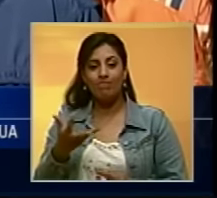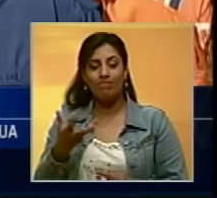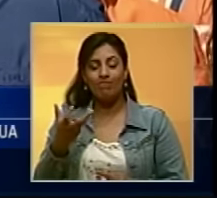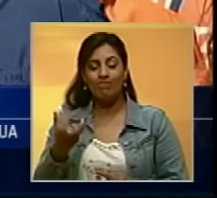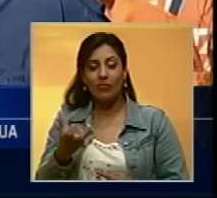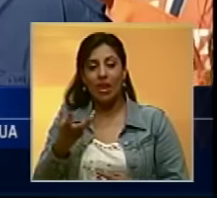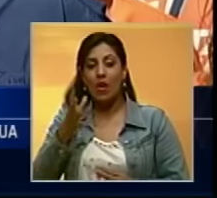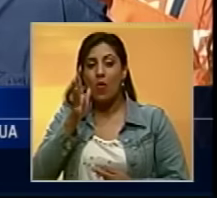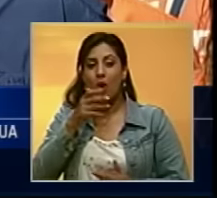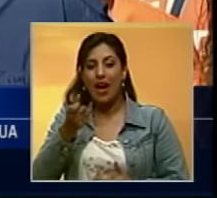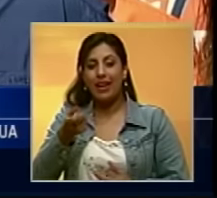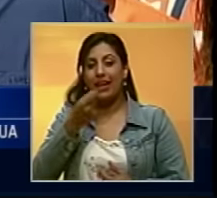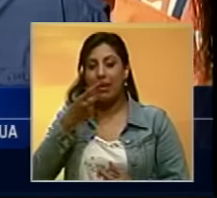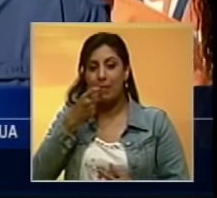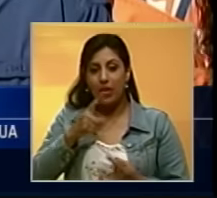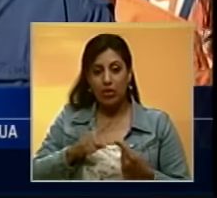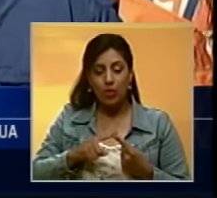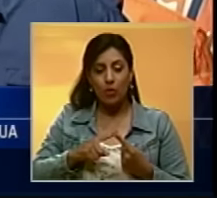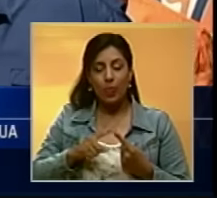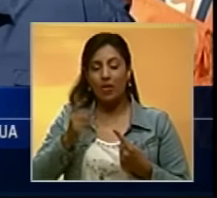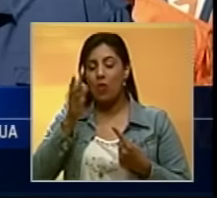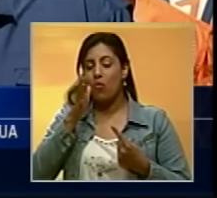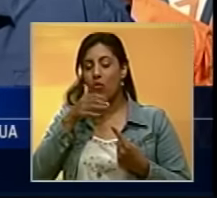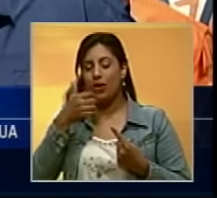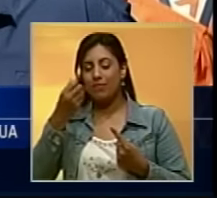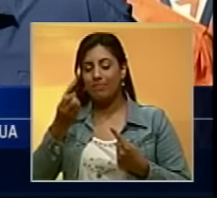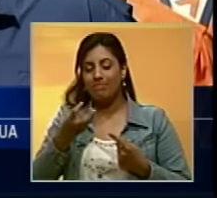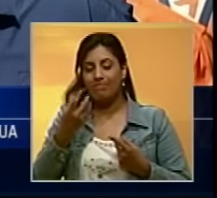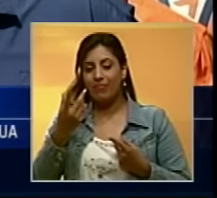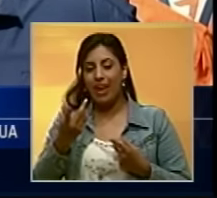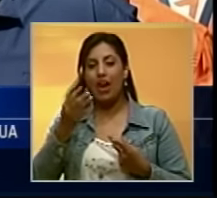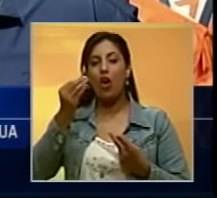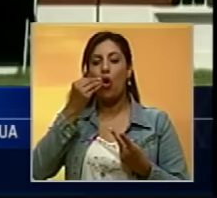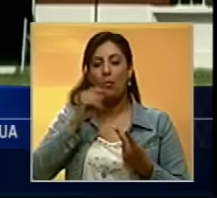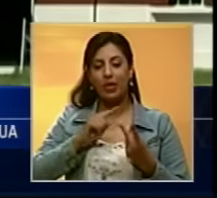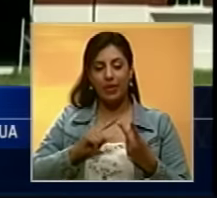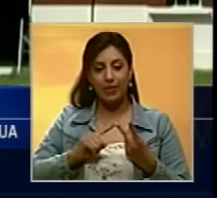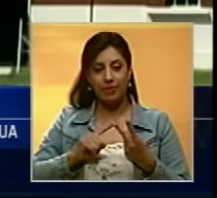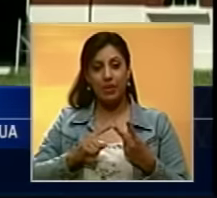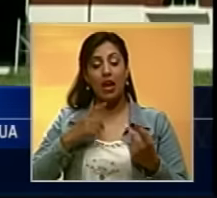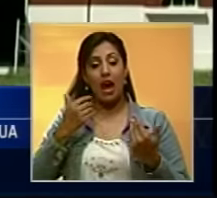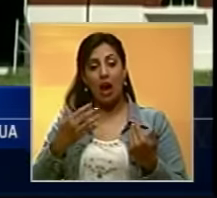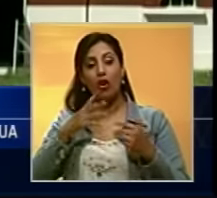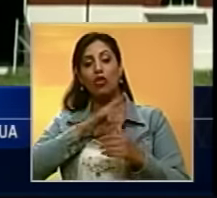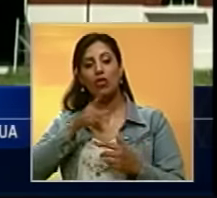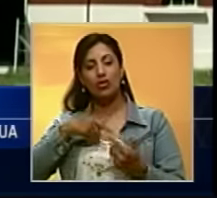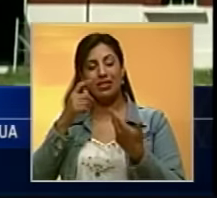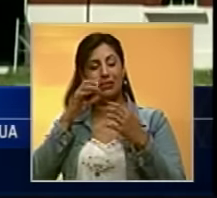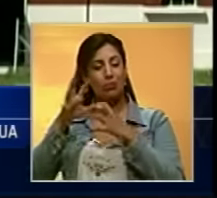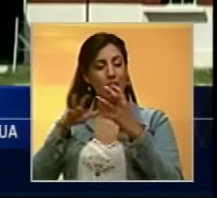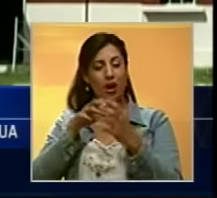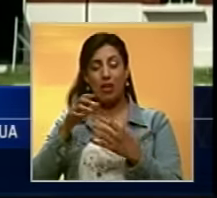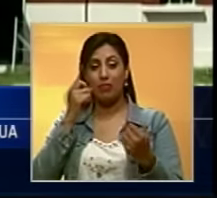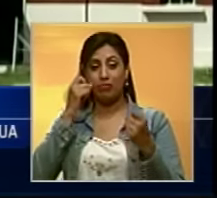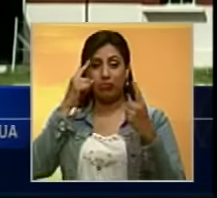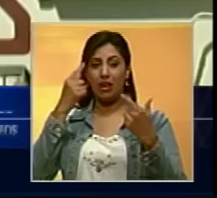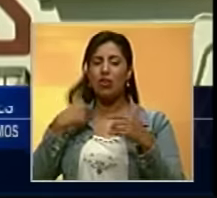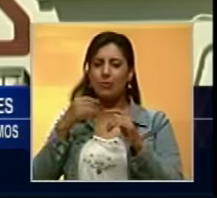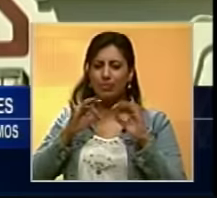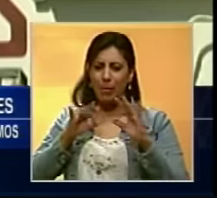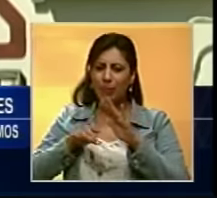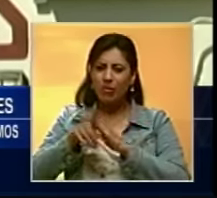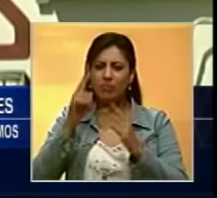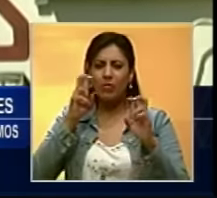de suministro de medicamentos con falta de de alimento informó que ante la alarmante cifra intentó hacer una